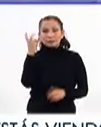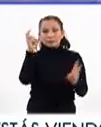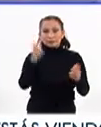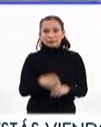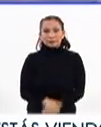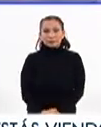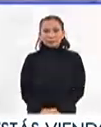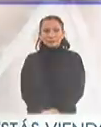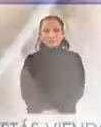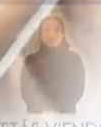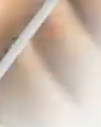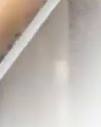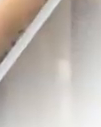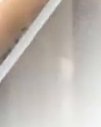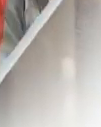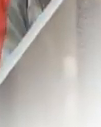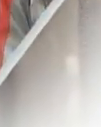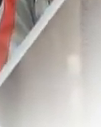tema.